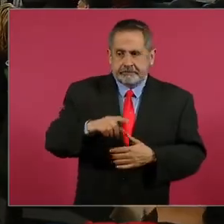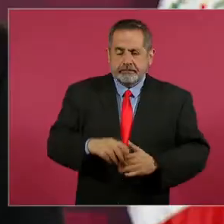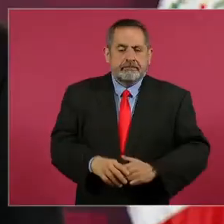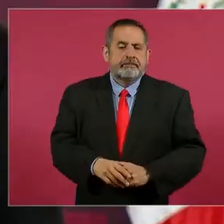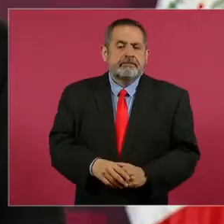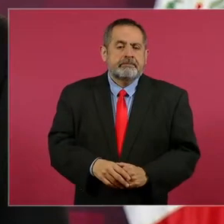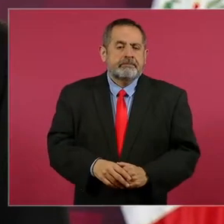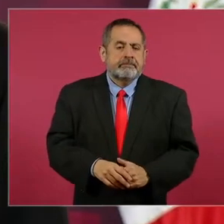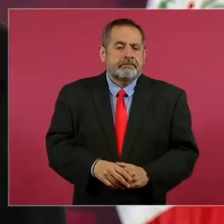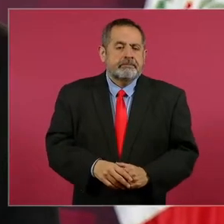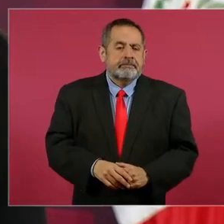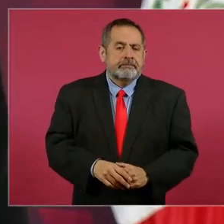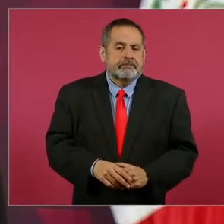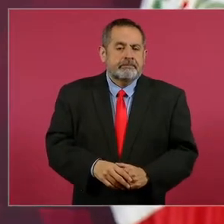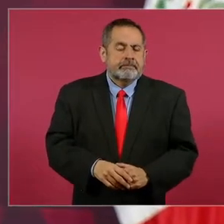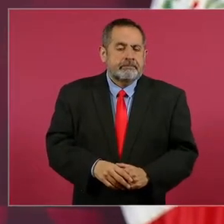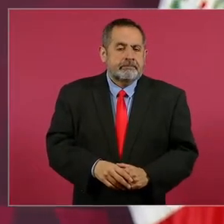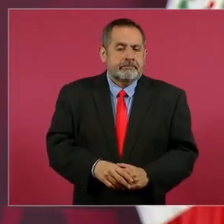ya